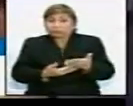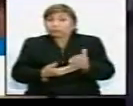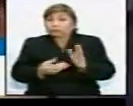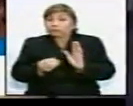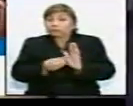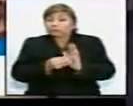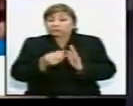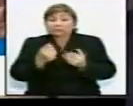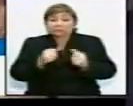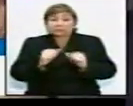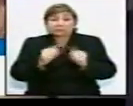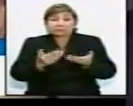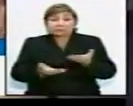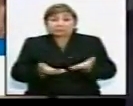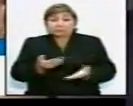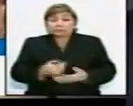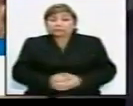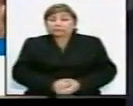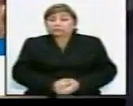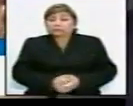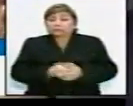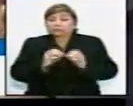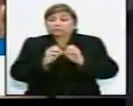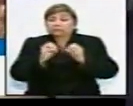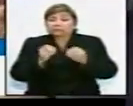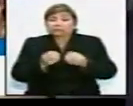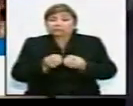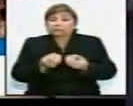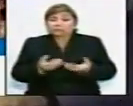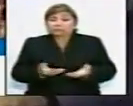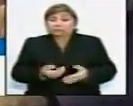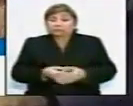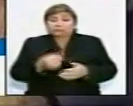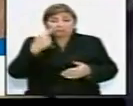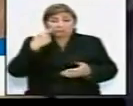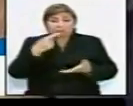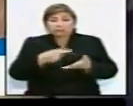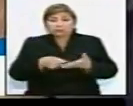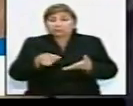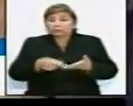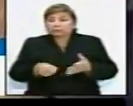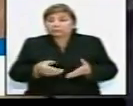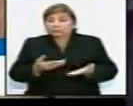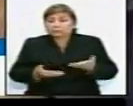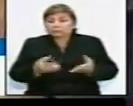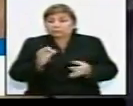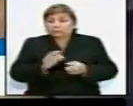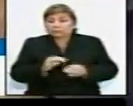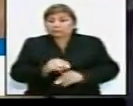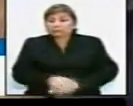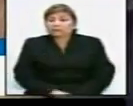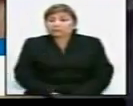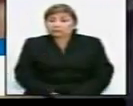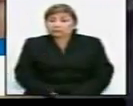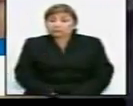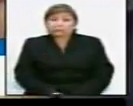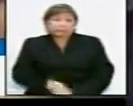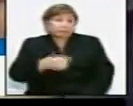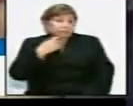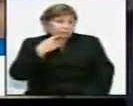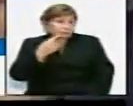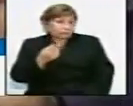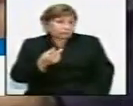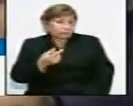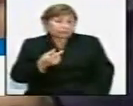la imposibilidad de los organismos electorales de verificar la autenticidad de esas firmas. Ese es el